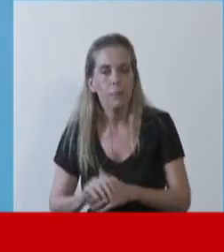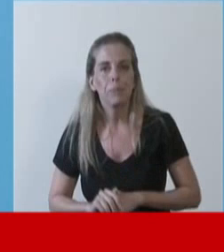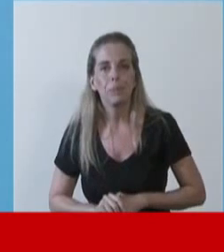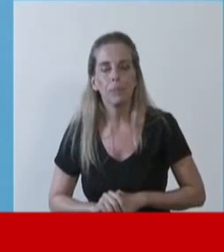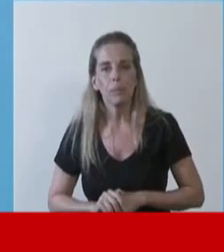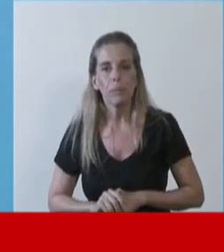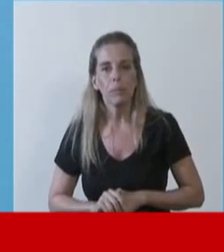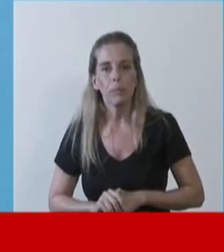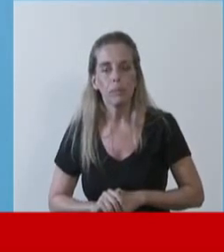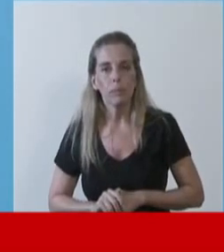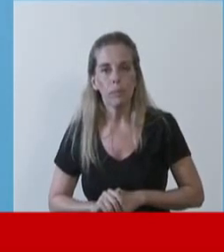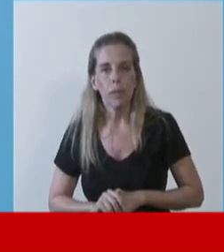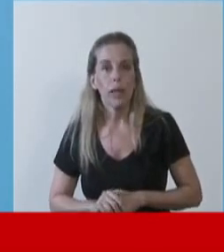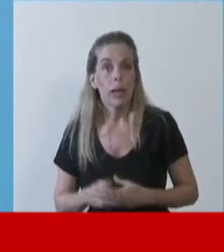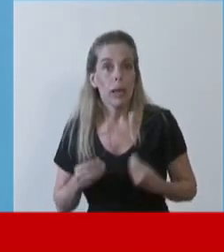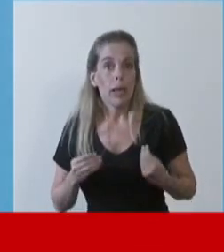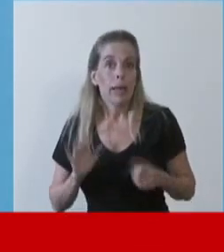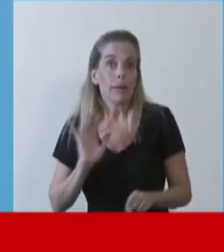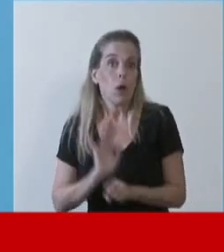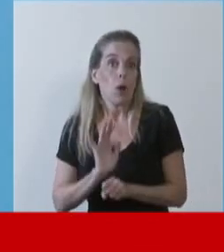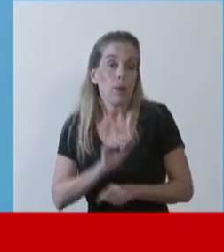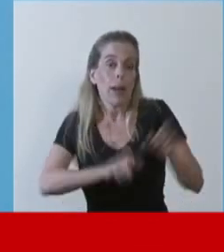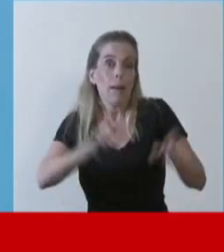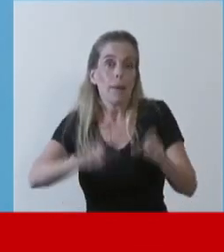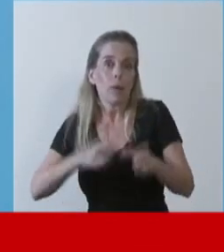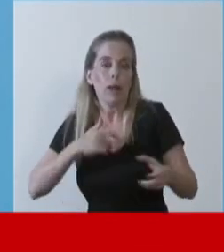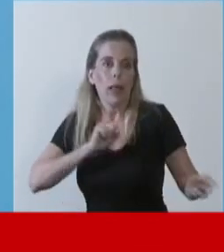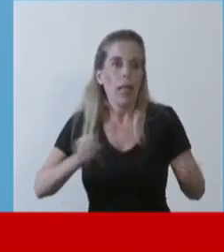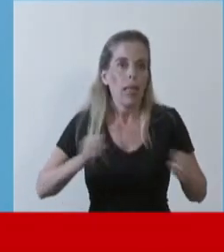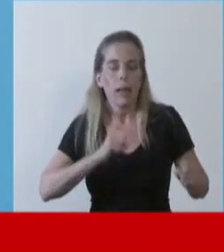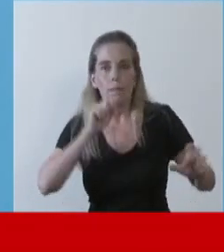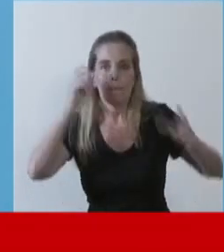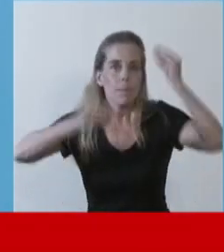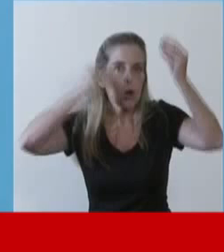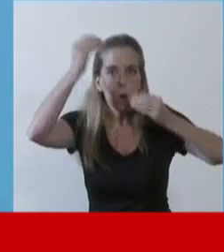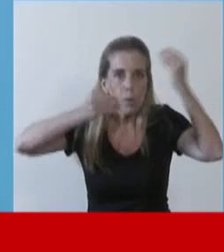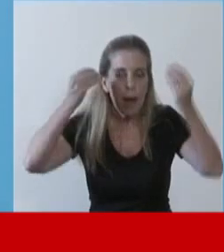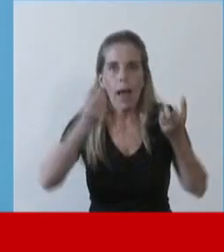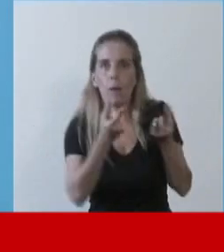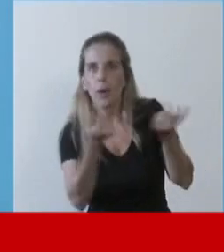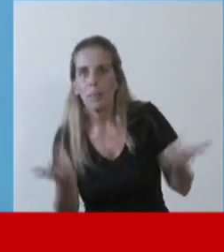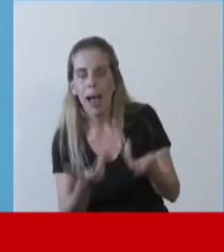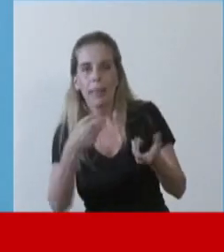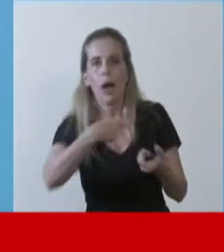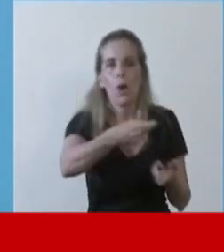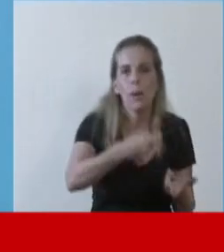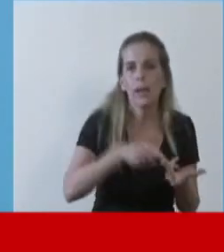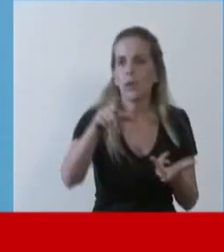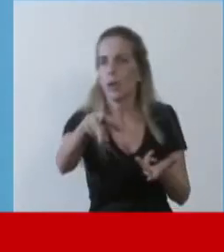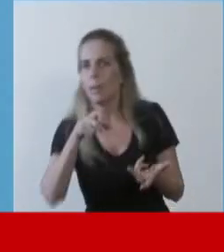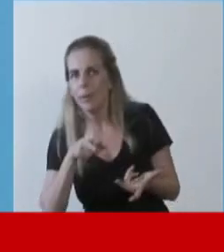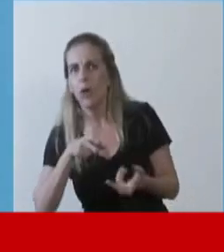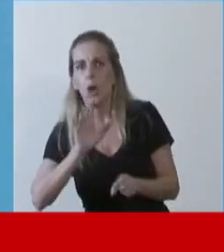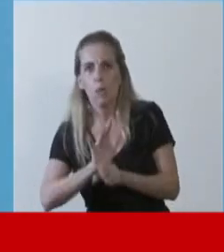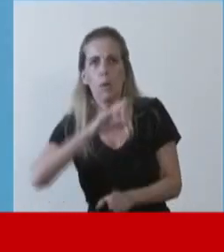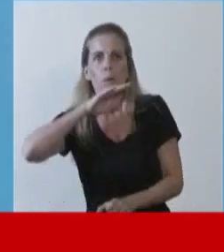que va a permitir un alivio para el conjunto de quienes reciben jubilaciones,